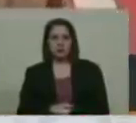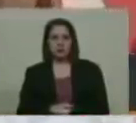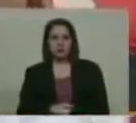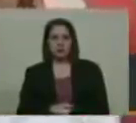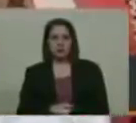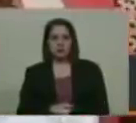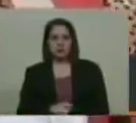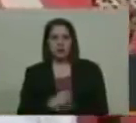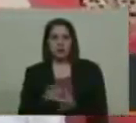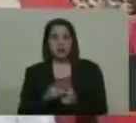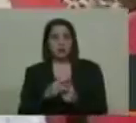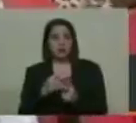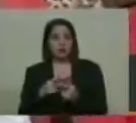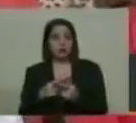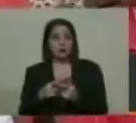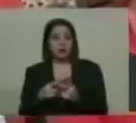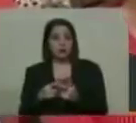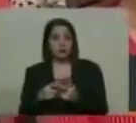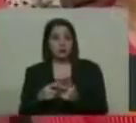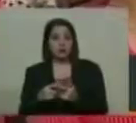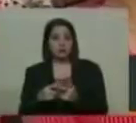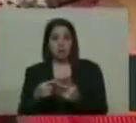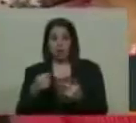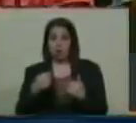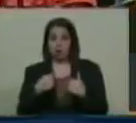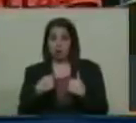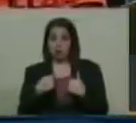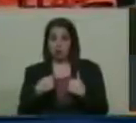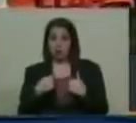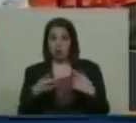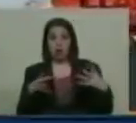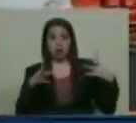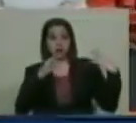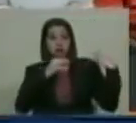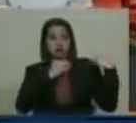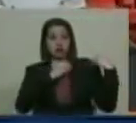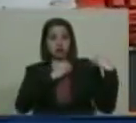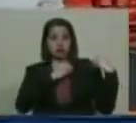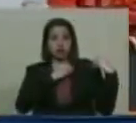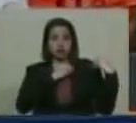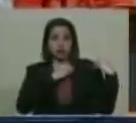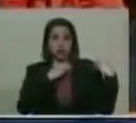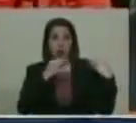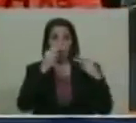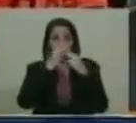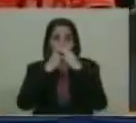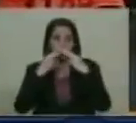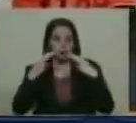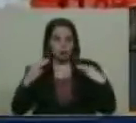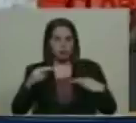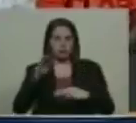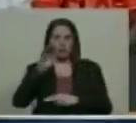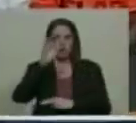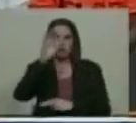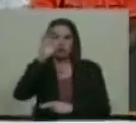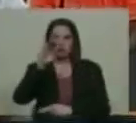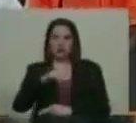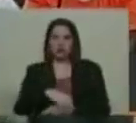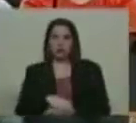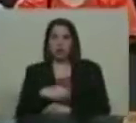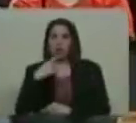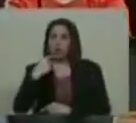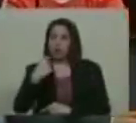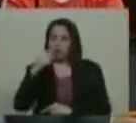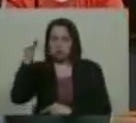Para eso es que yo asumo el compromiso con el futuro. Cuando digo, sí voy a